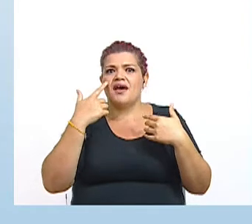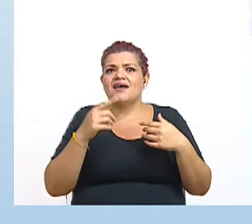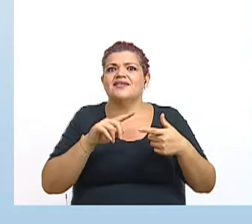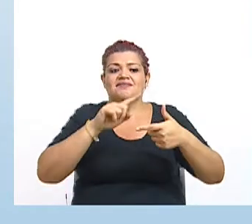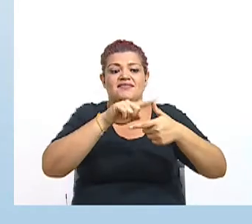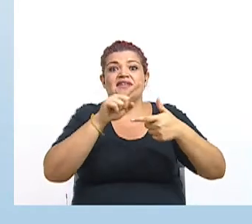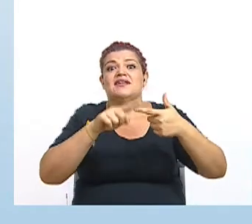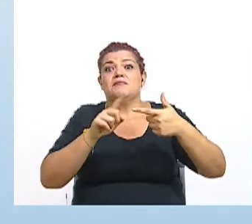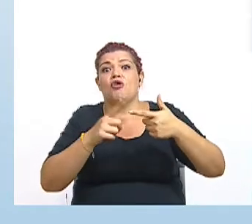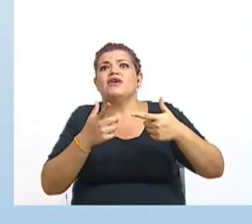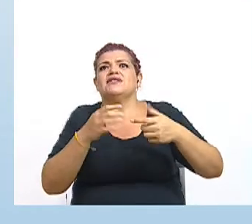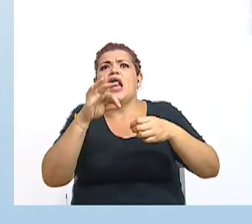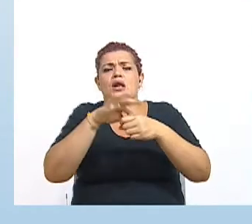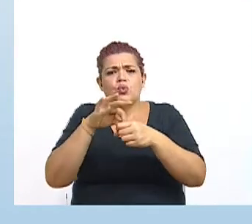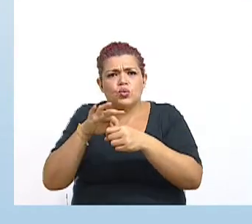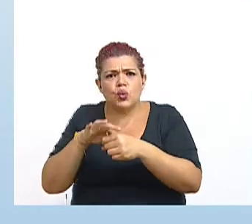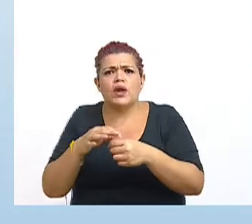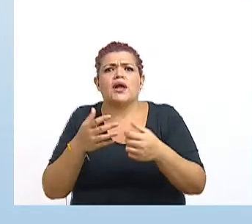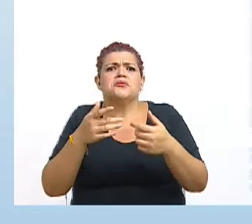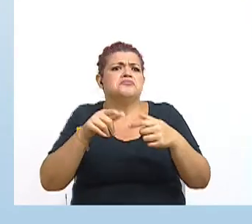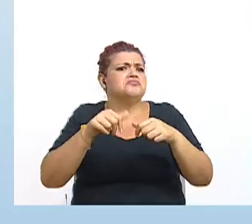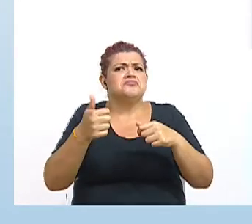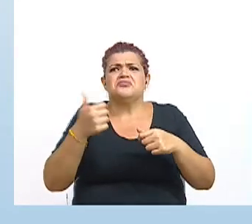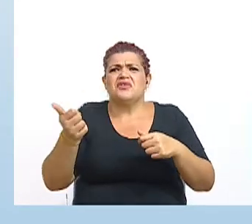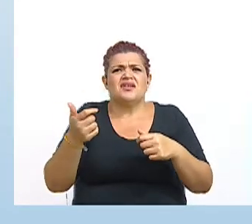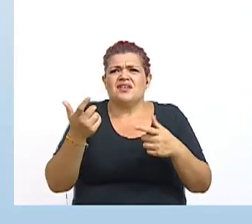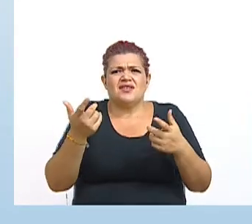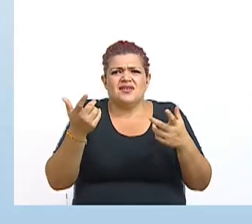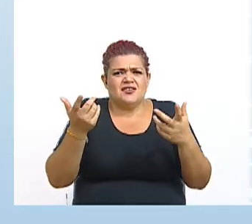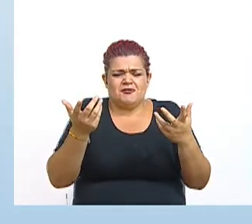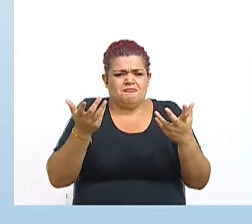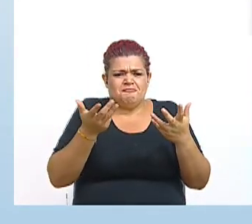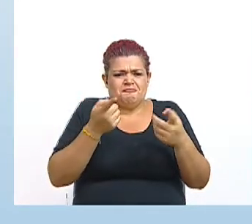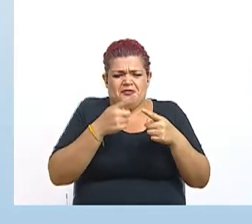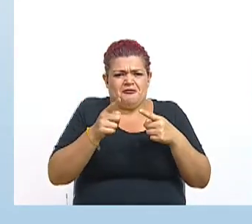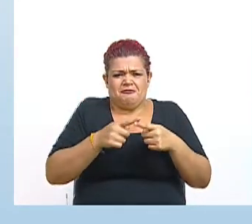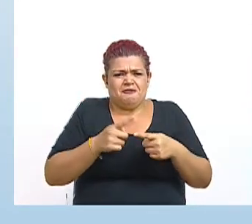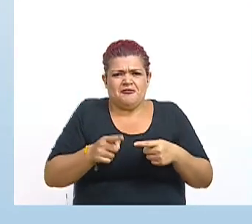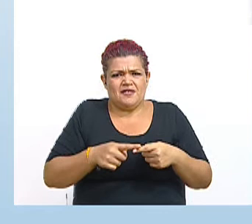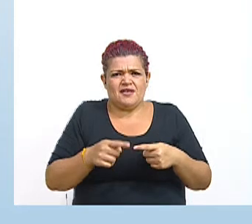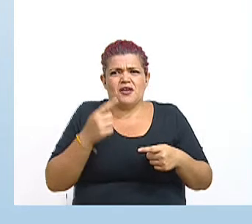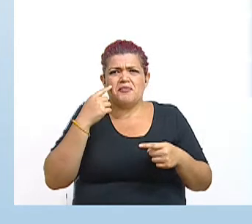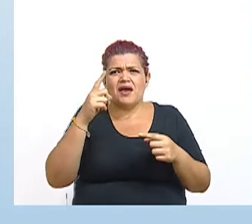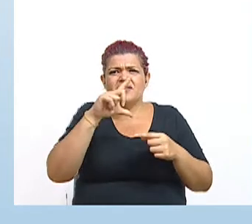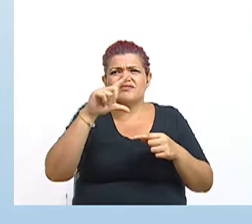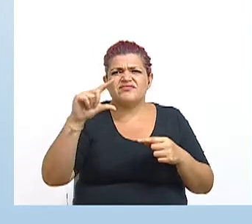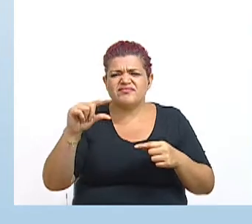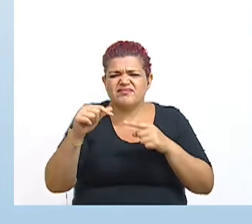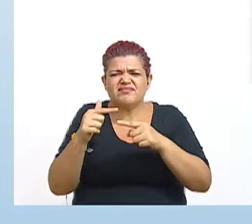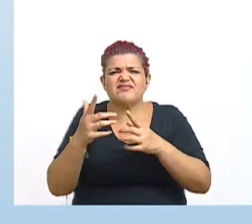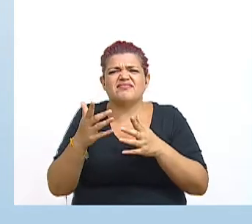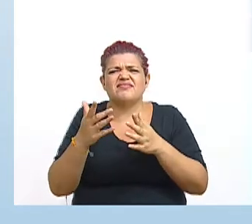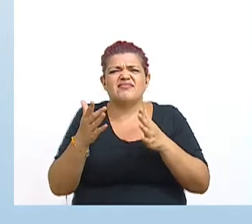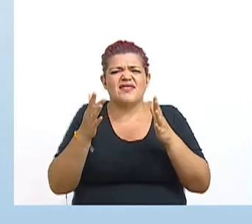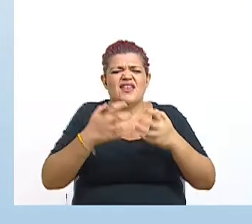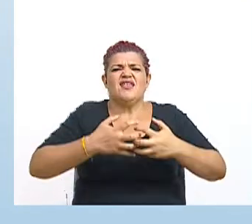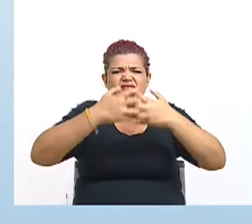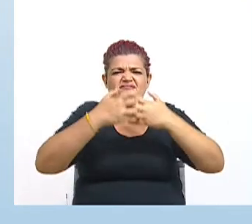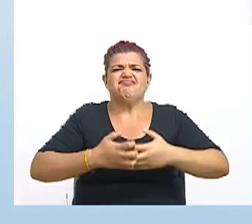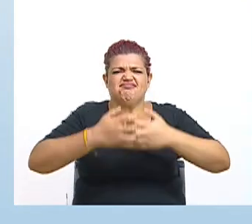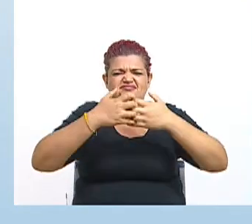luego el sector pecuario, forestal y así hasta que nos encontramos una pequeña columna que corresponde a los procesos